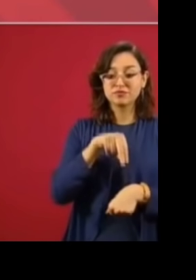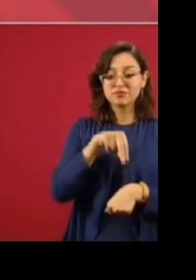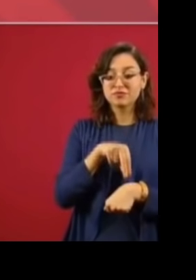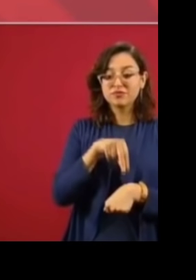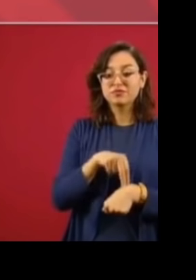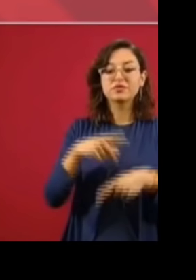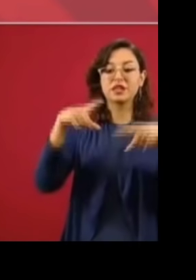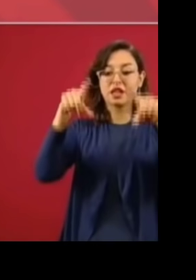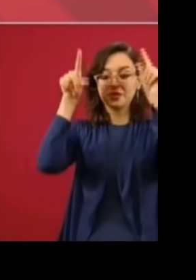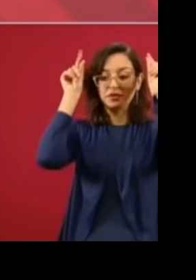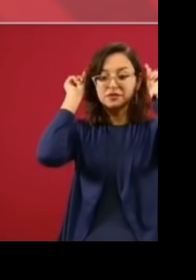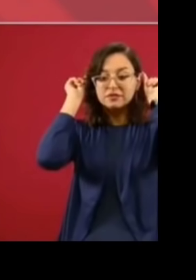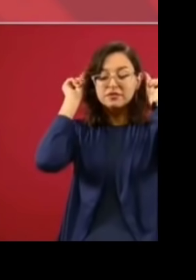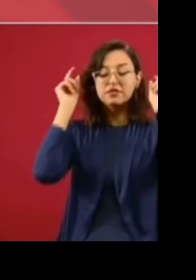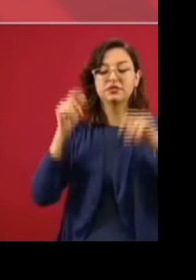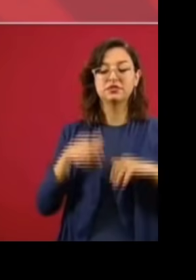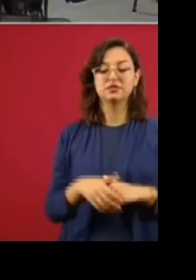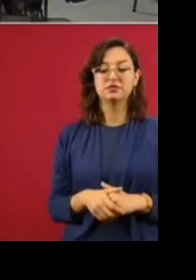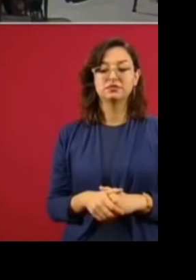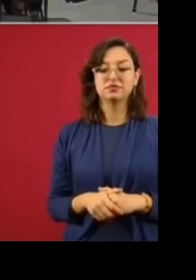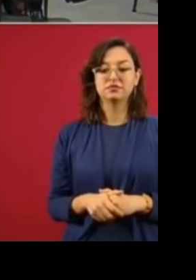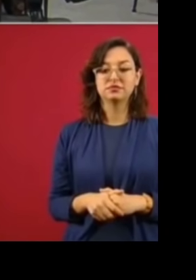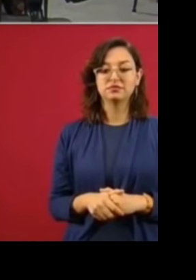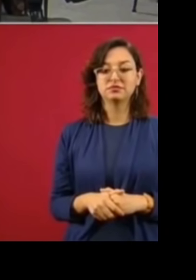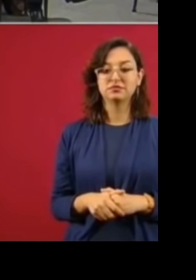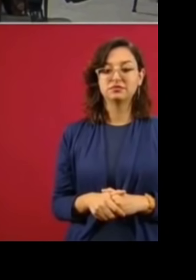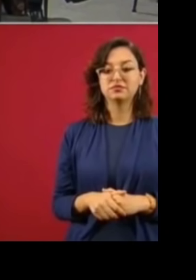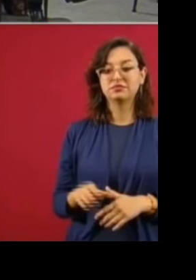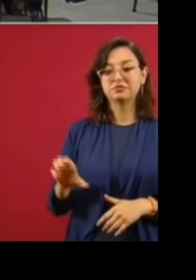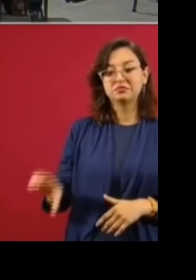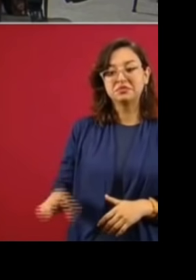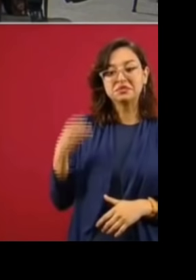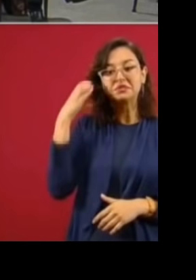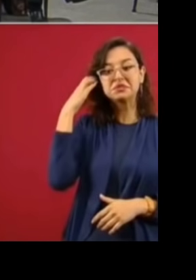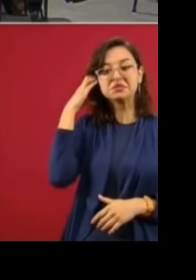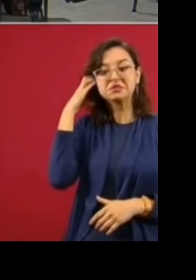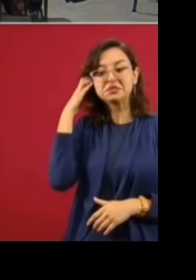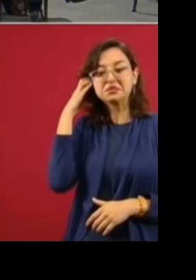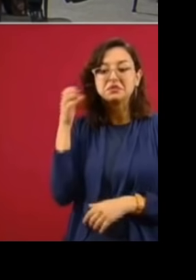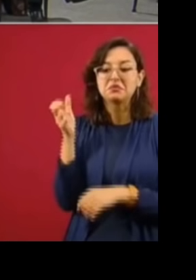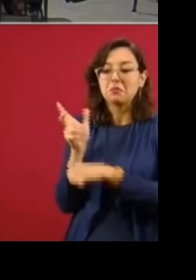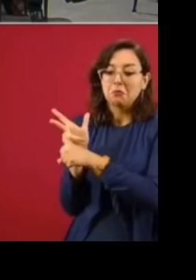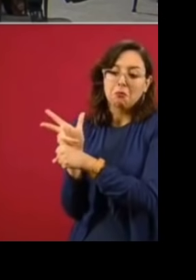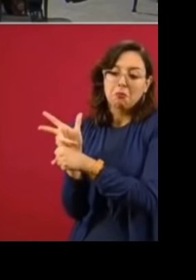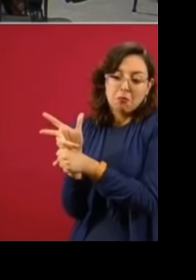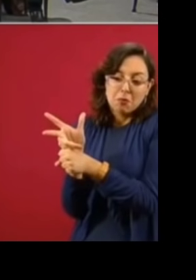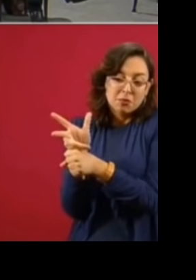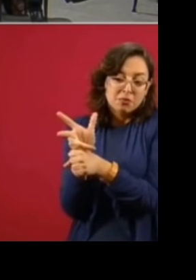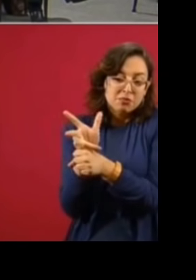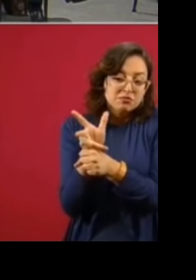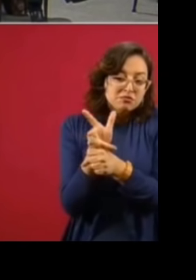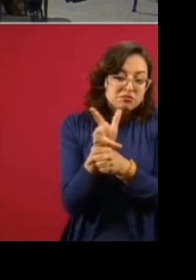una enfermera, con un teléfono graba,